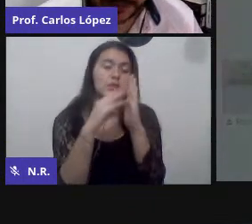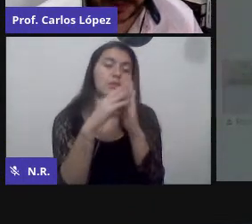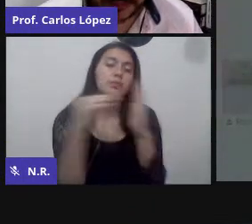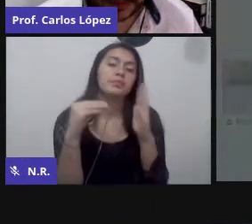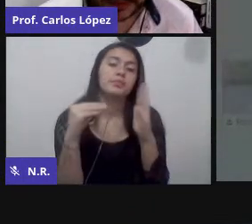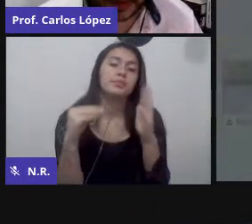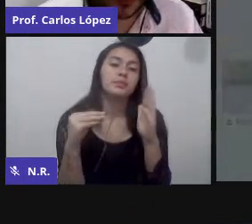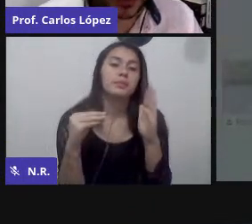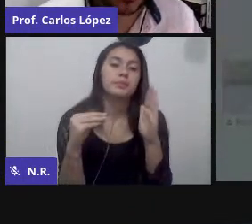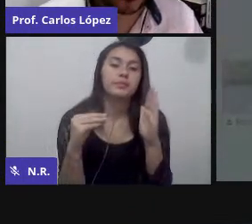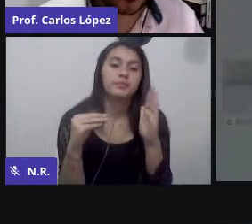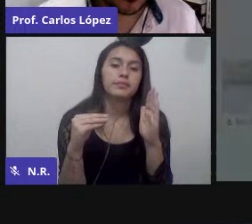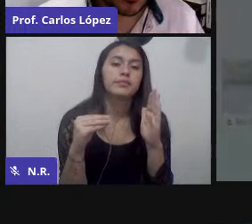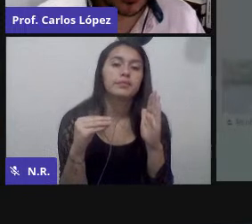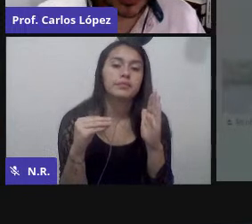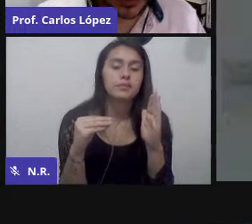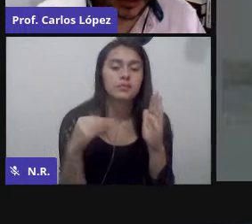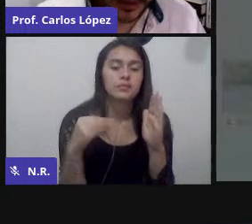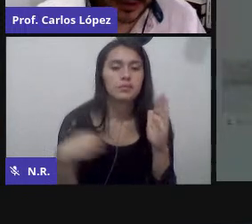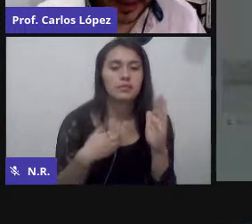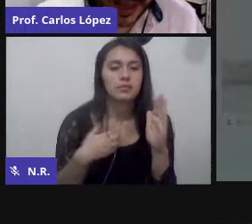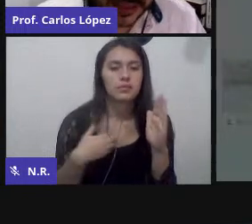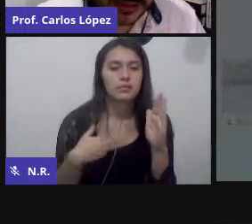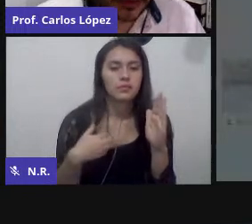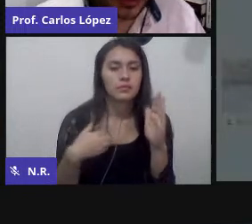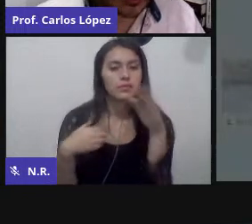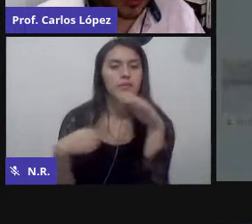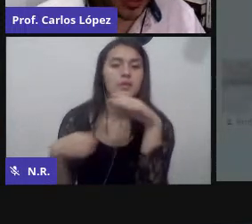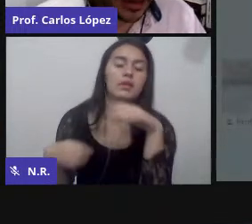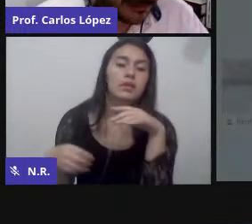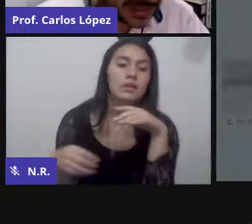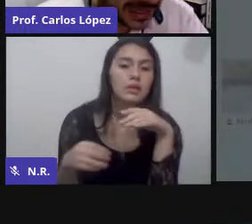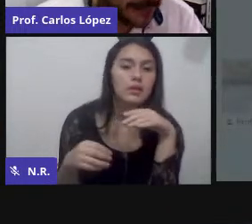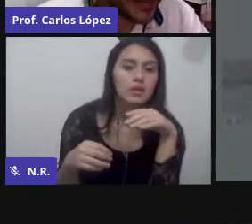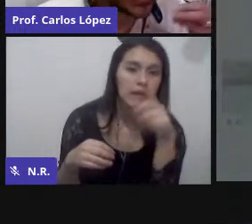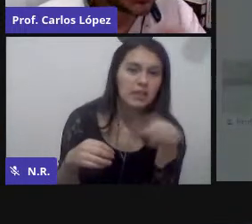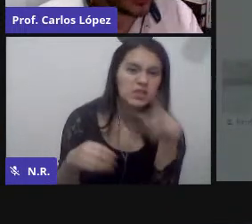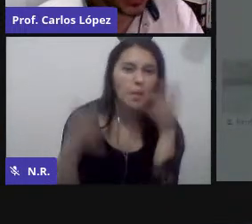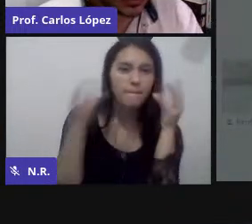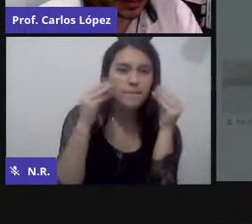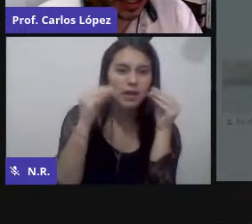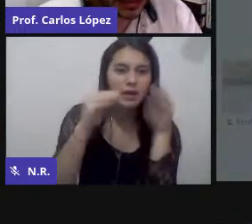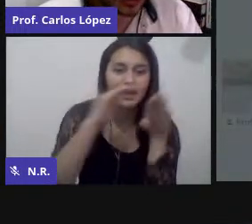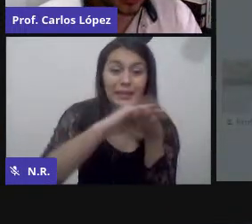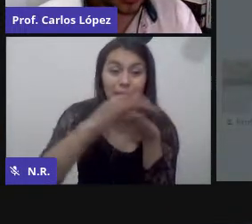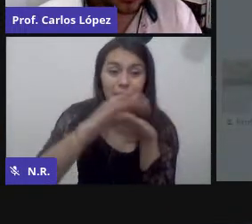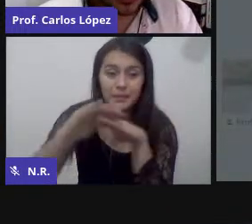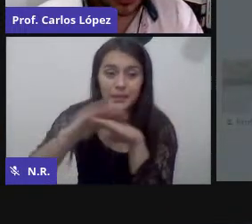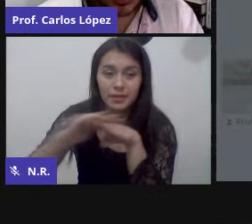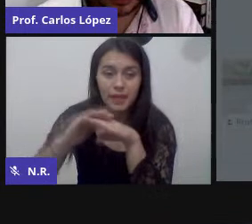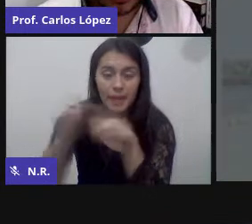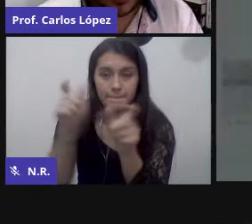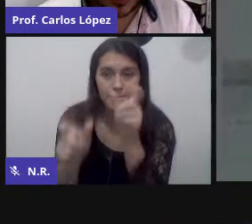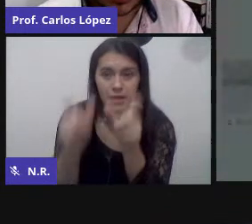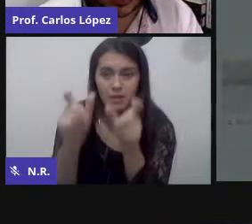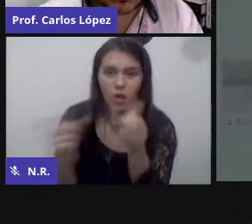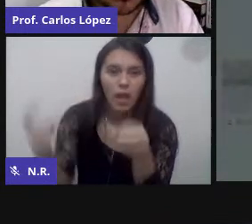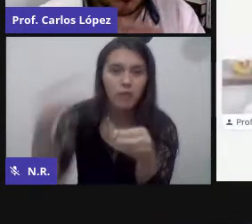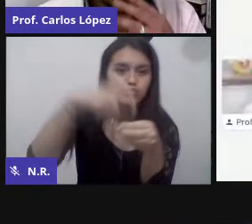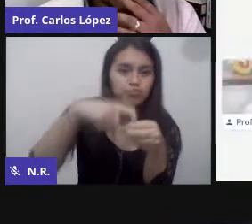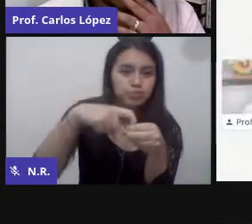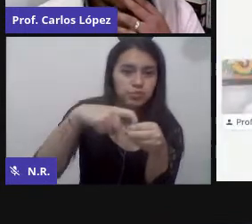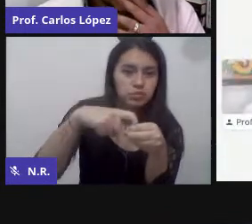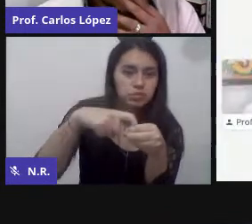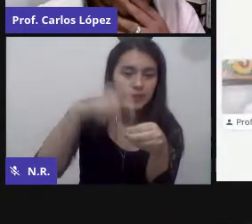Copy, Clipboard. Copiado. Esto es para invitar a personas al estudio, que es lo que voy a hacer en